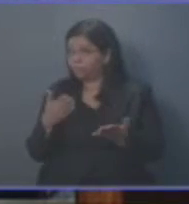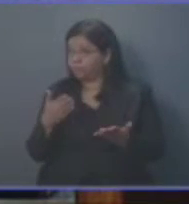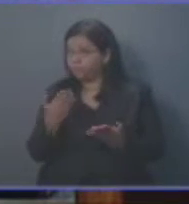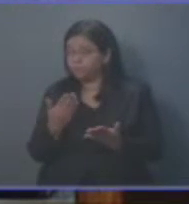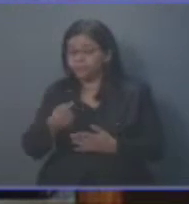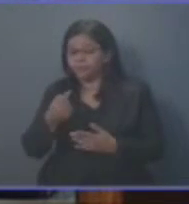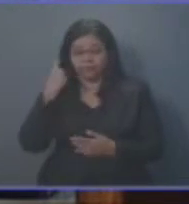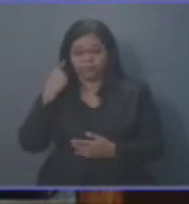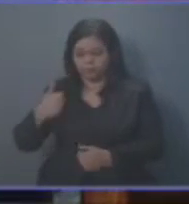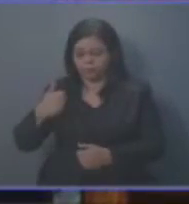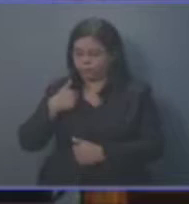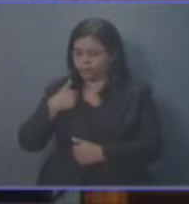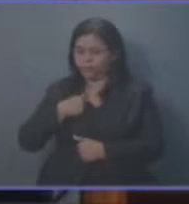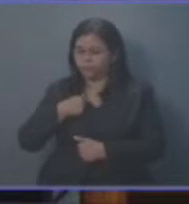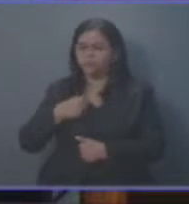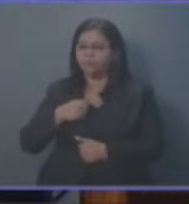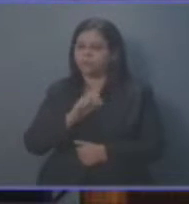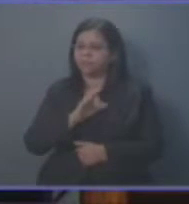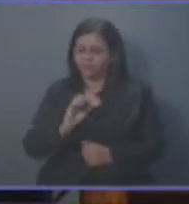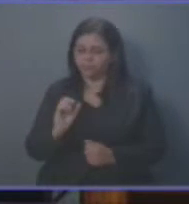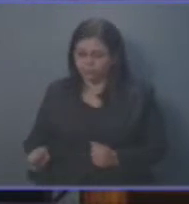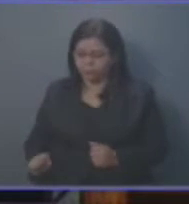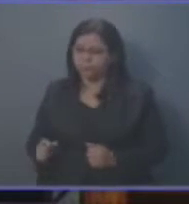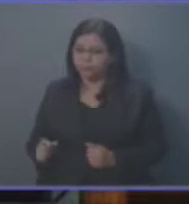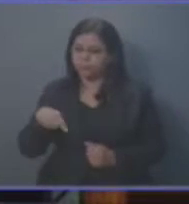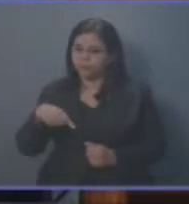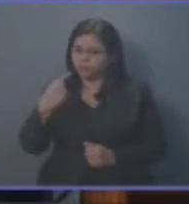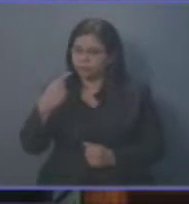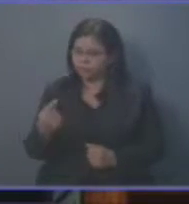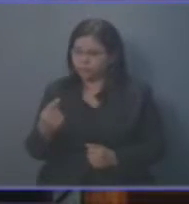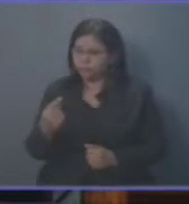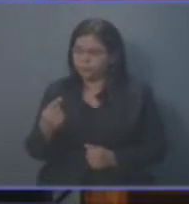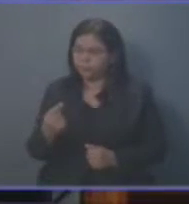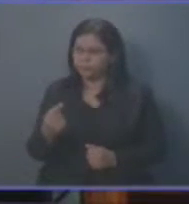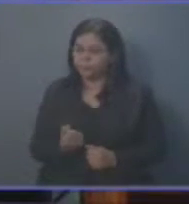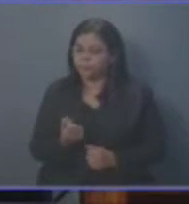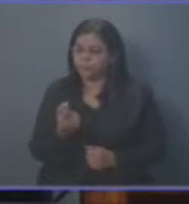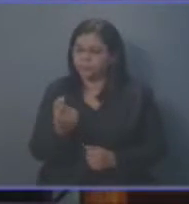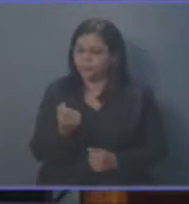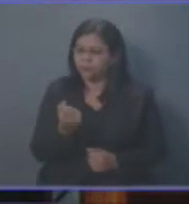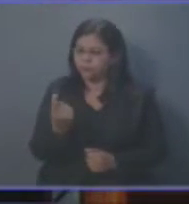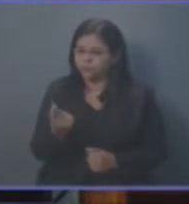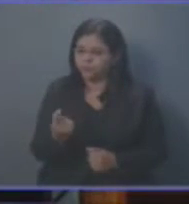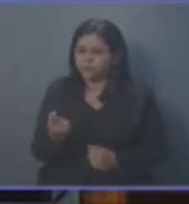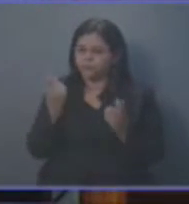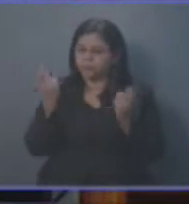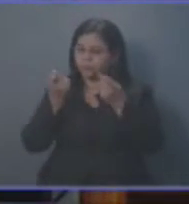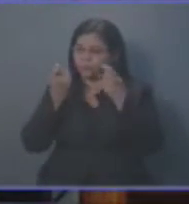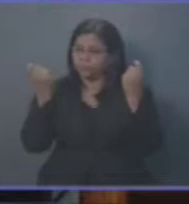el soldado salvadoreño en el próximo para la próxima